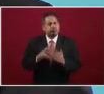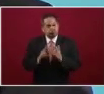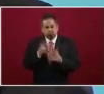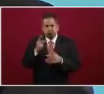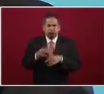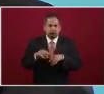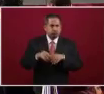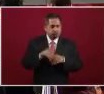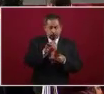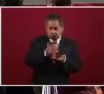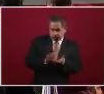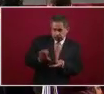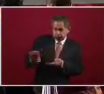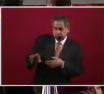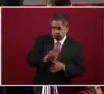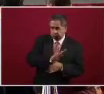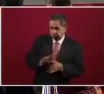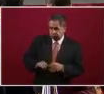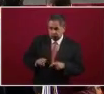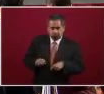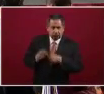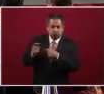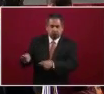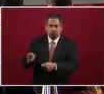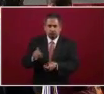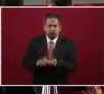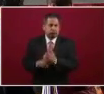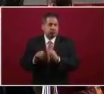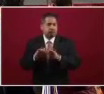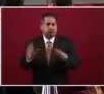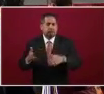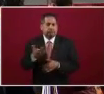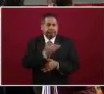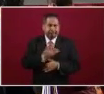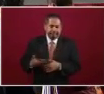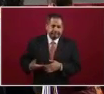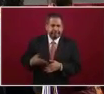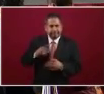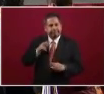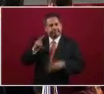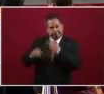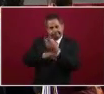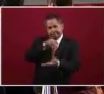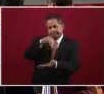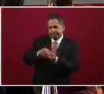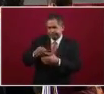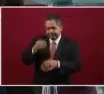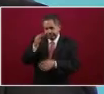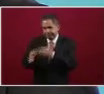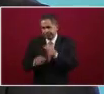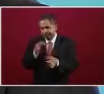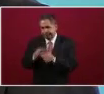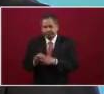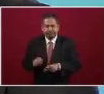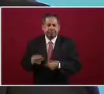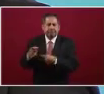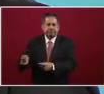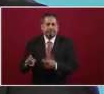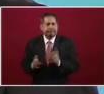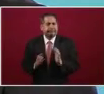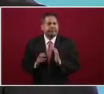dará al municipio estos recursos. Obviamente el señor presidente es quien presidirá esta ceremonia y cumpliendo sus instrucciones